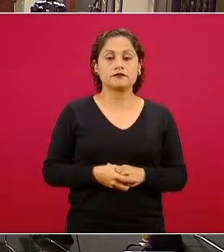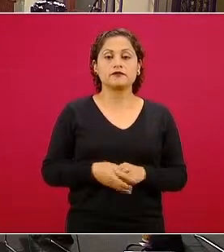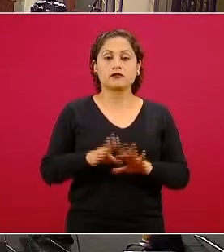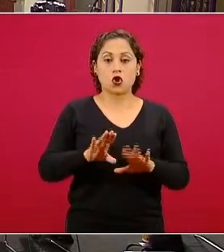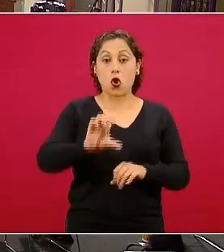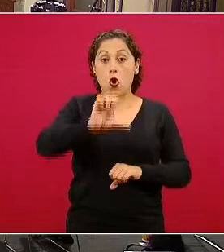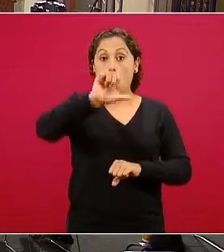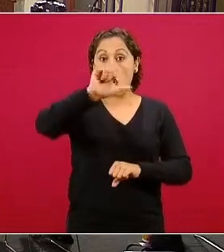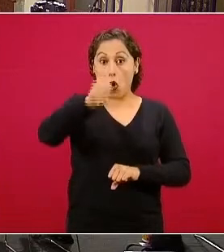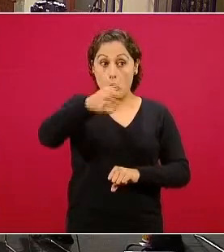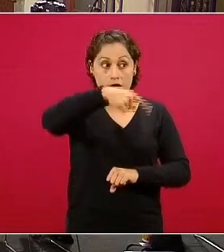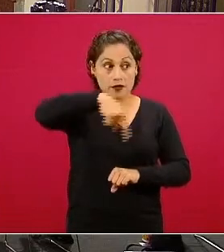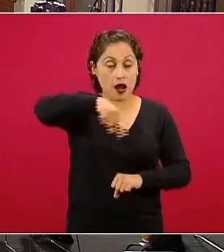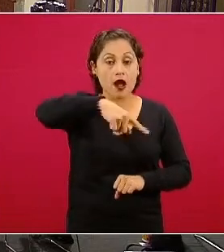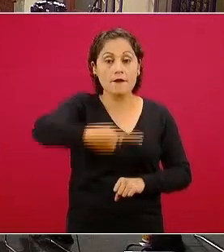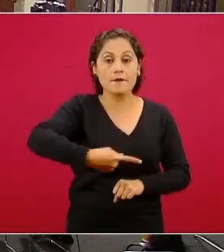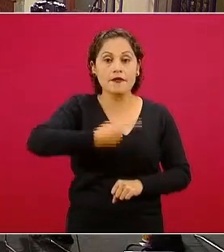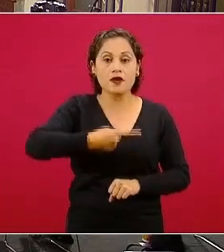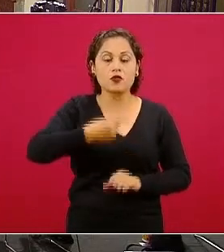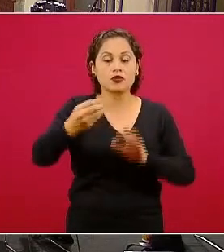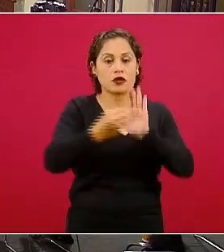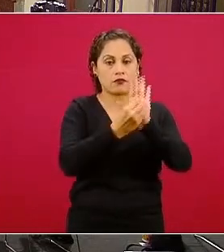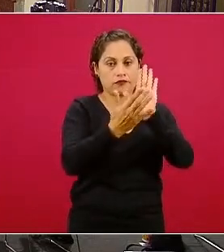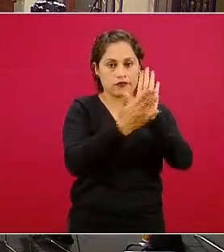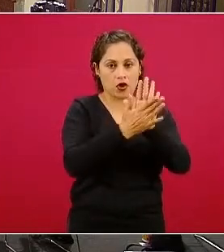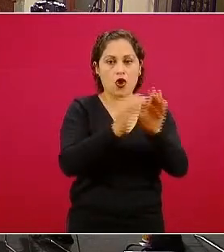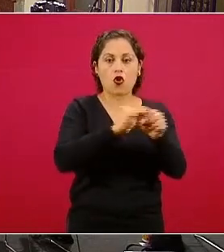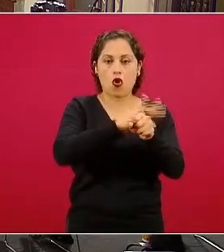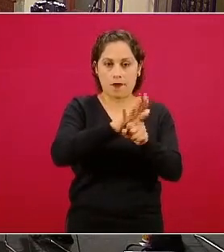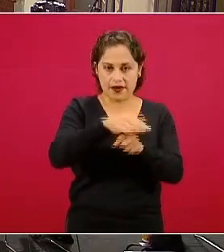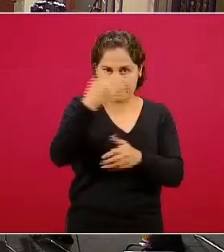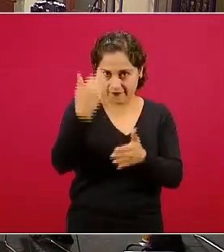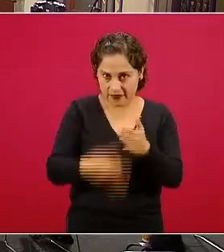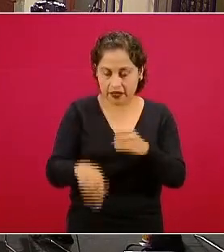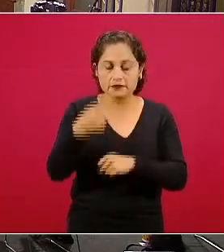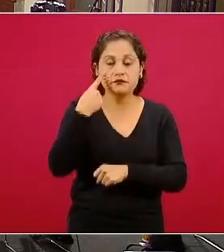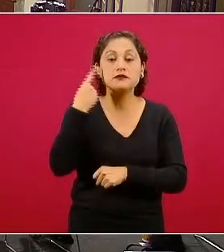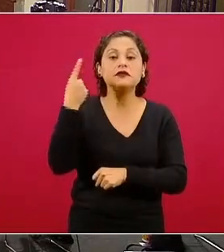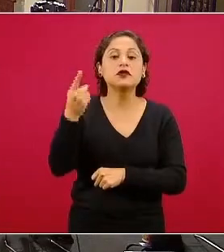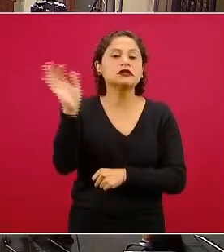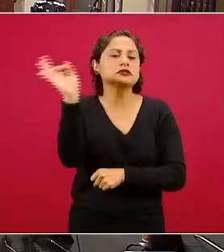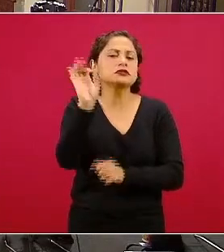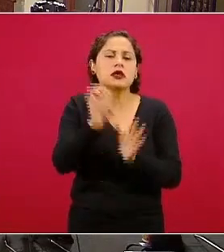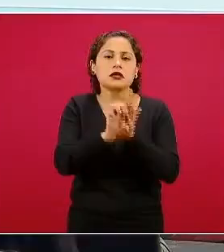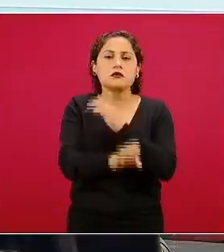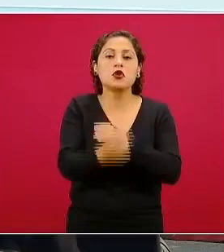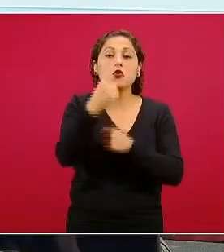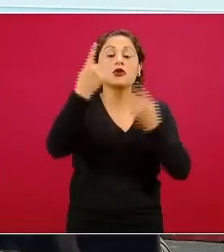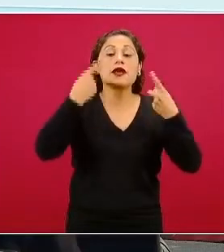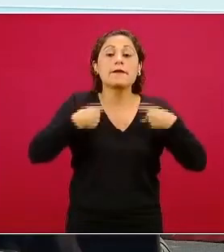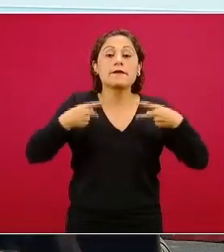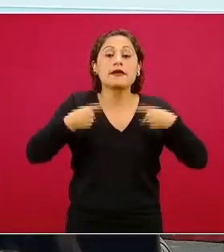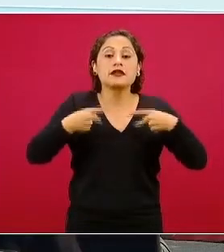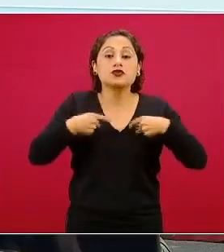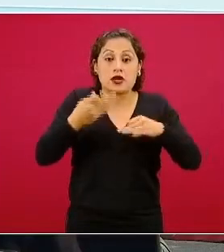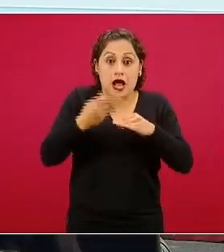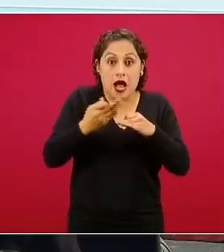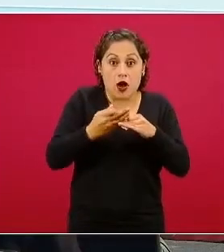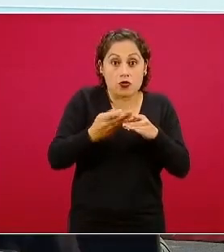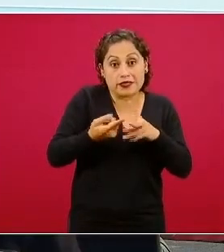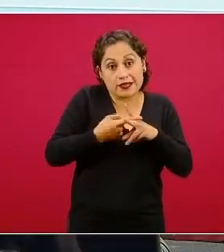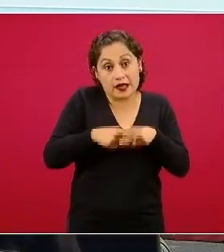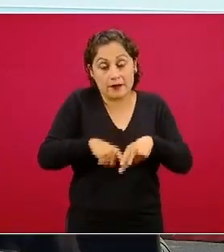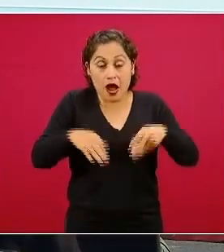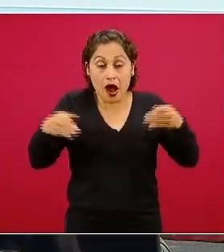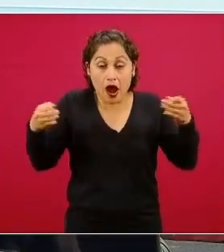Pregunta, y aquí me faltó colocarles COVID. Si alguna persona se enfermó ya de influenza en esta temporada invernal o en